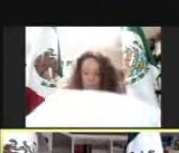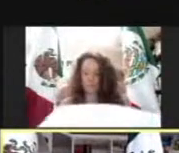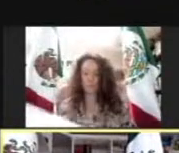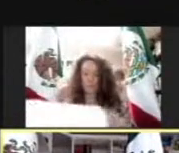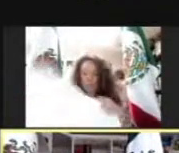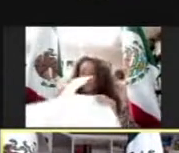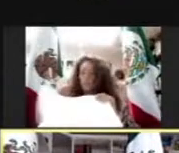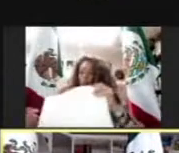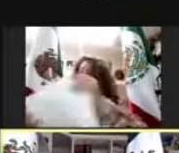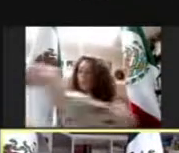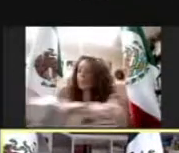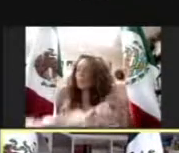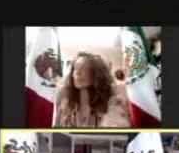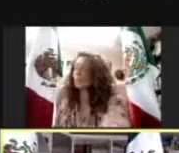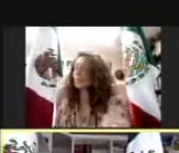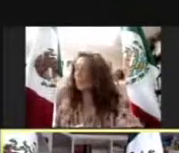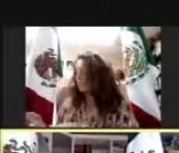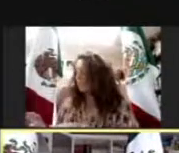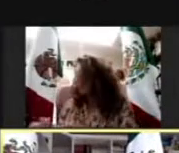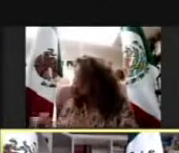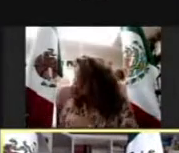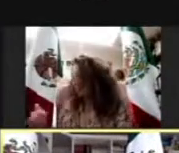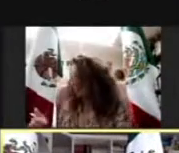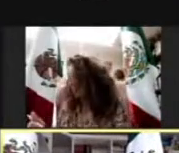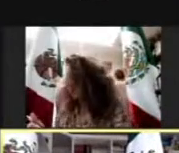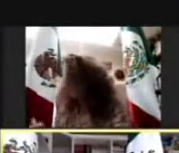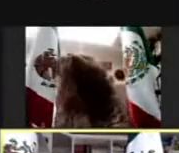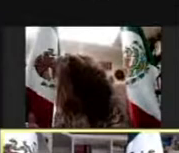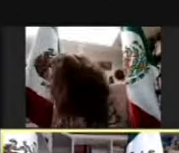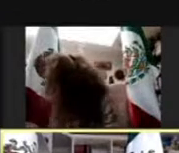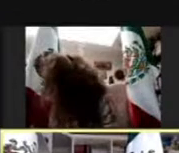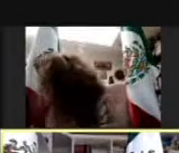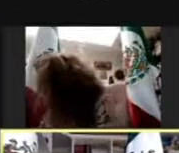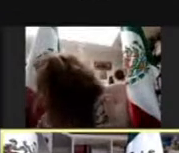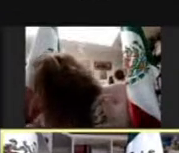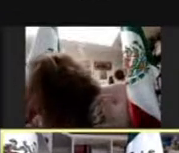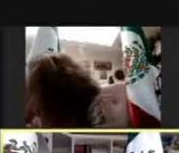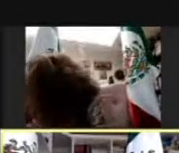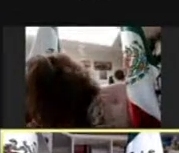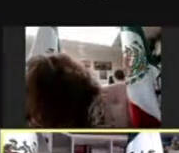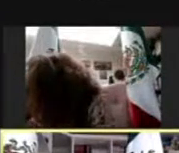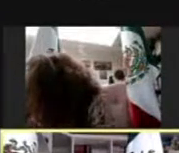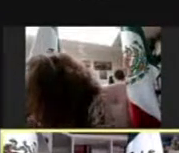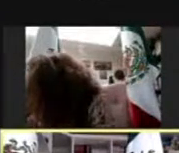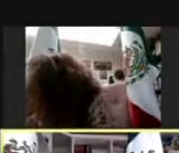Desarrollo, Infraestructura Urbana y Vivienda. Remítase a las autoridades correspondientes.